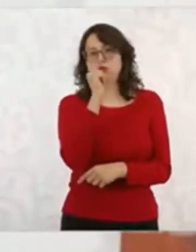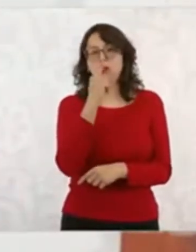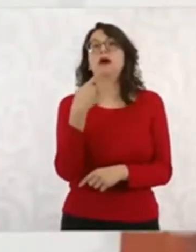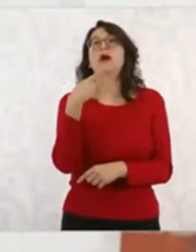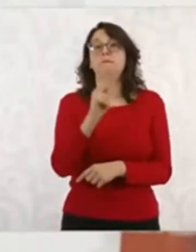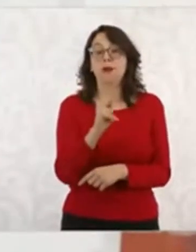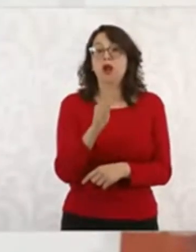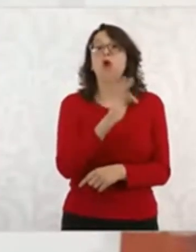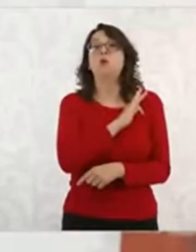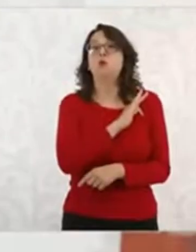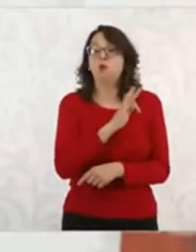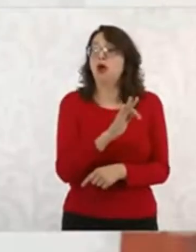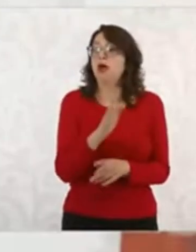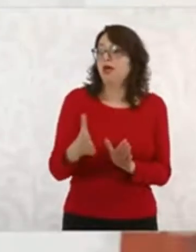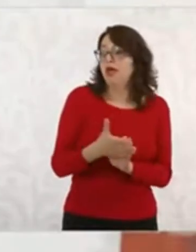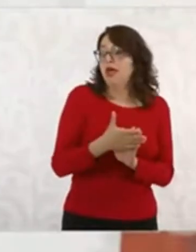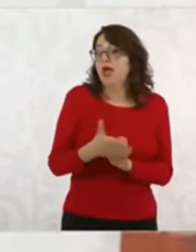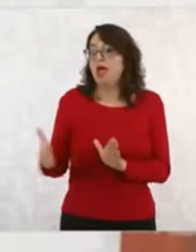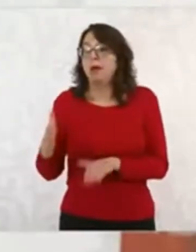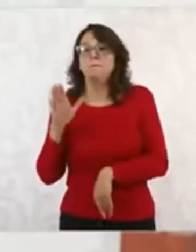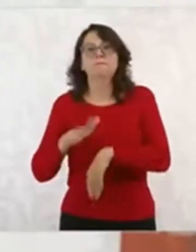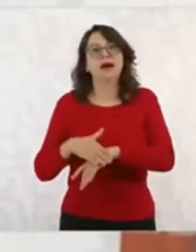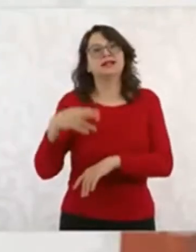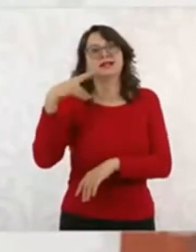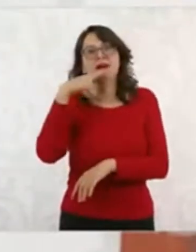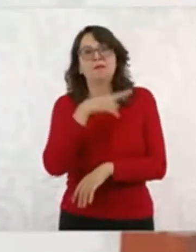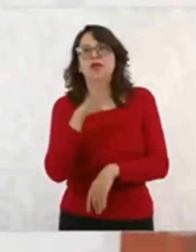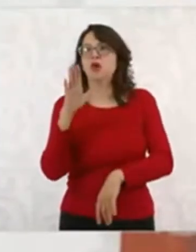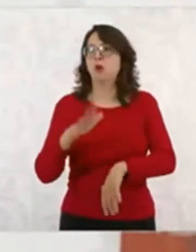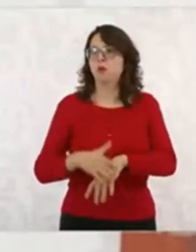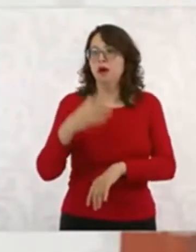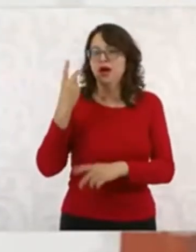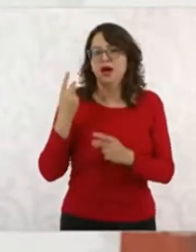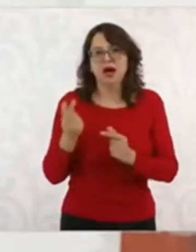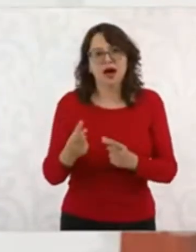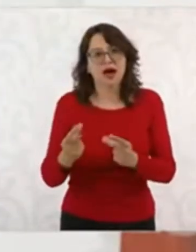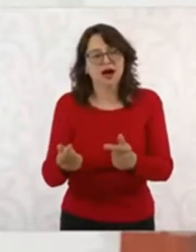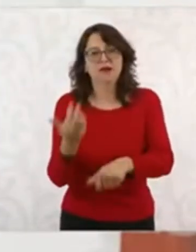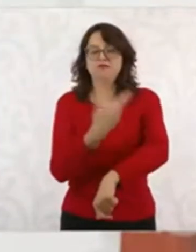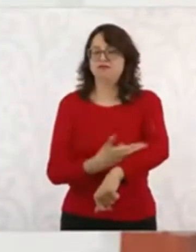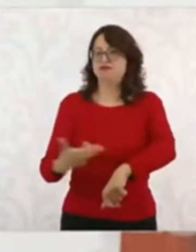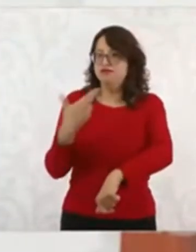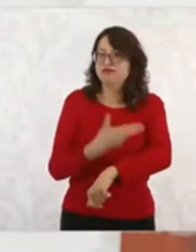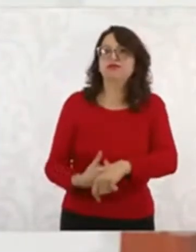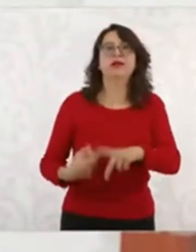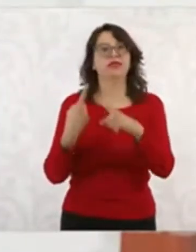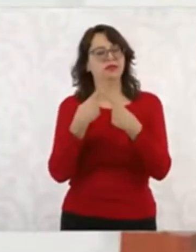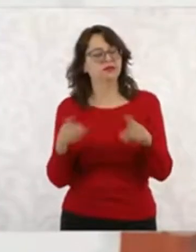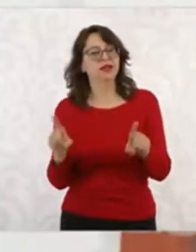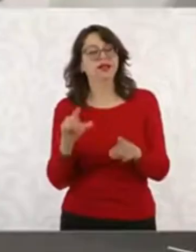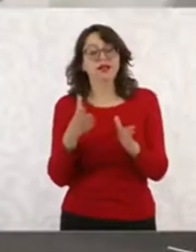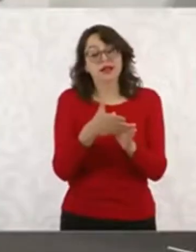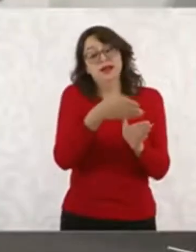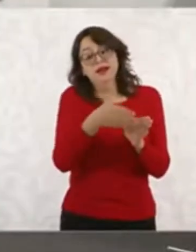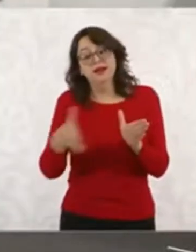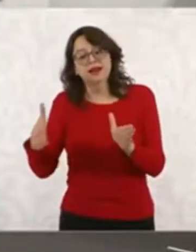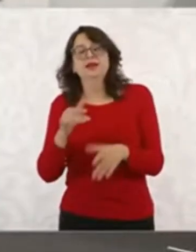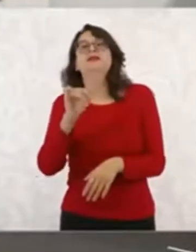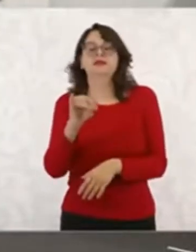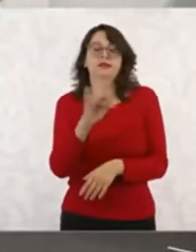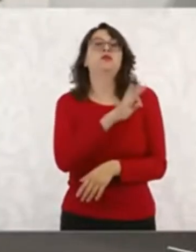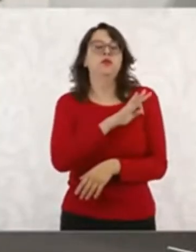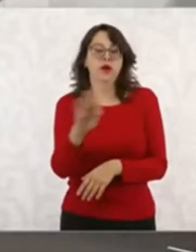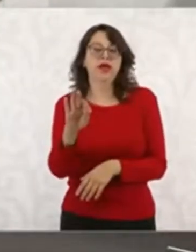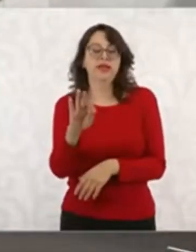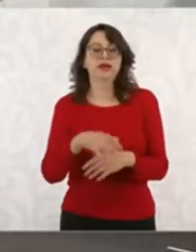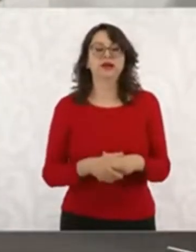los juicios entren en vigor. No obstante, la que sigue, por favor. No obstante que la